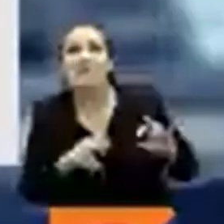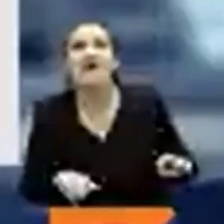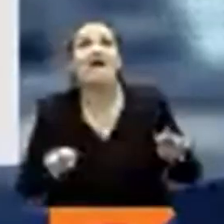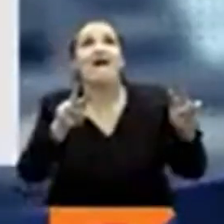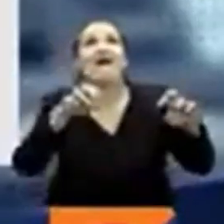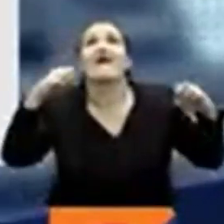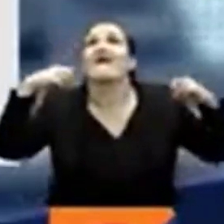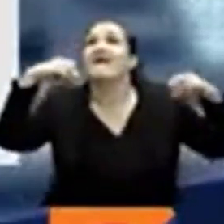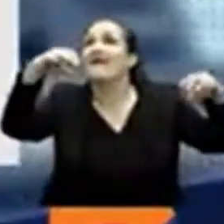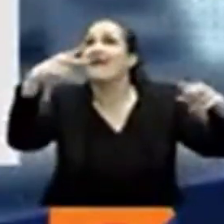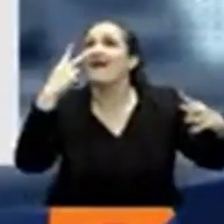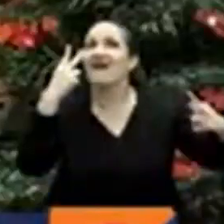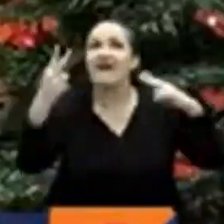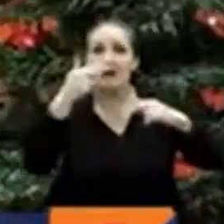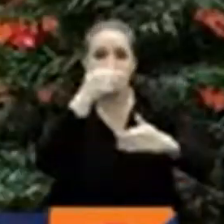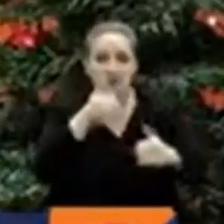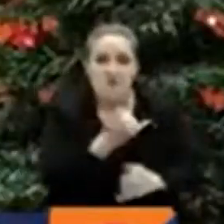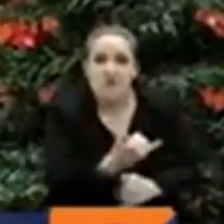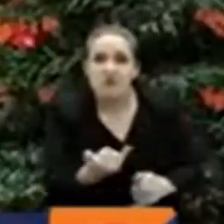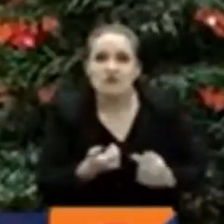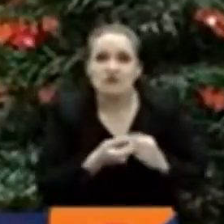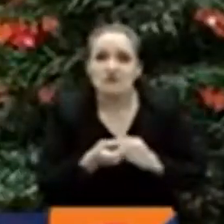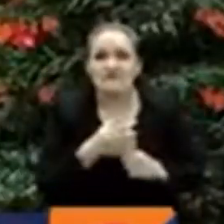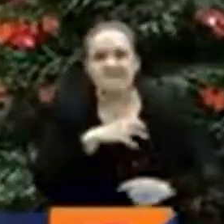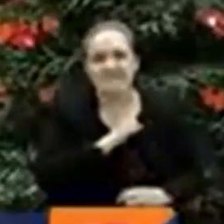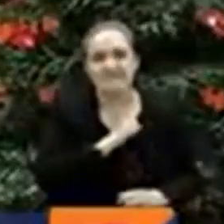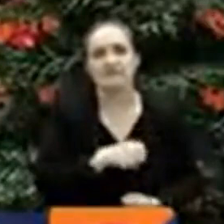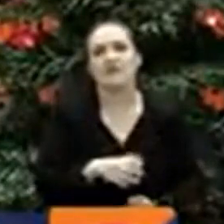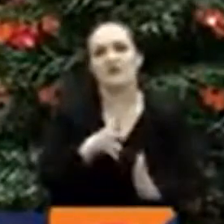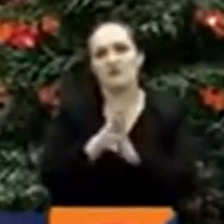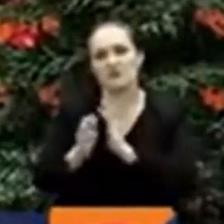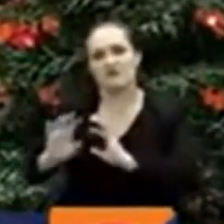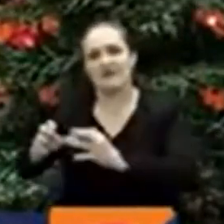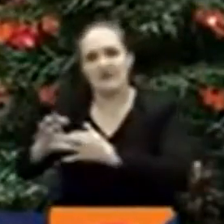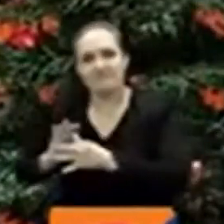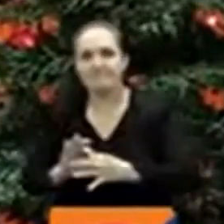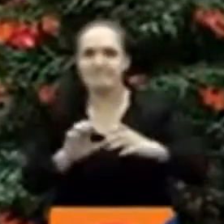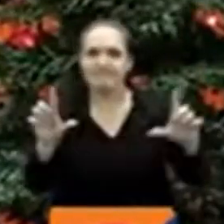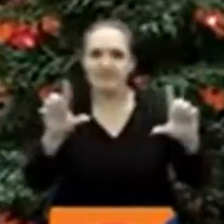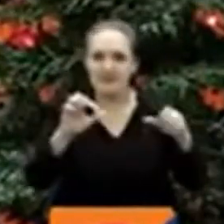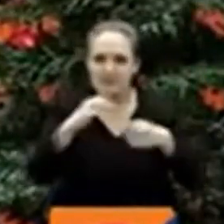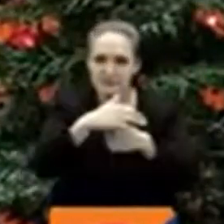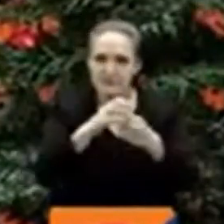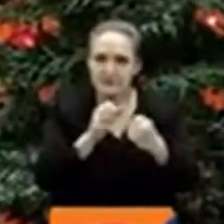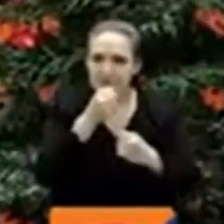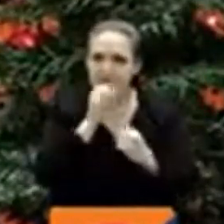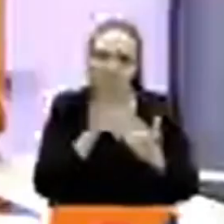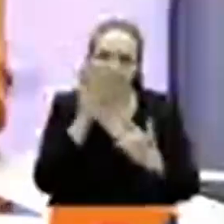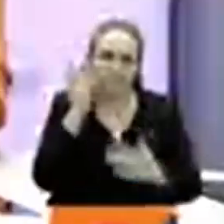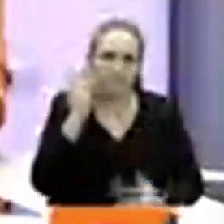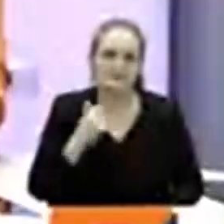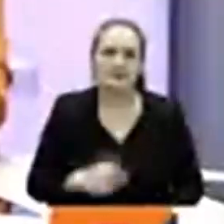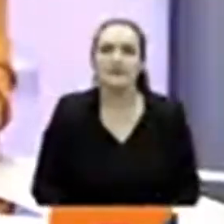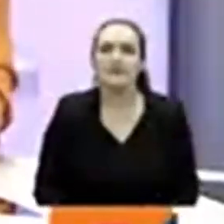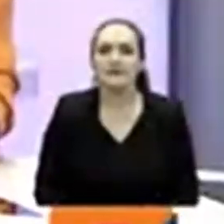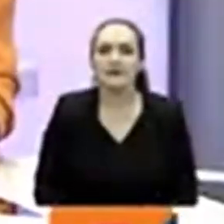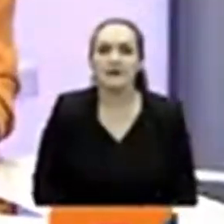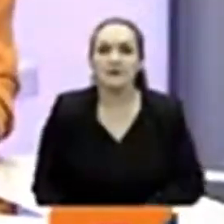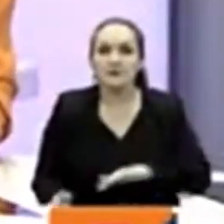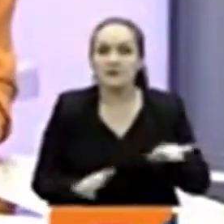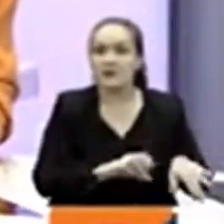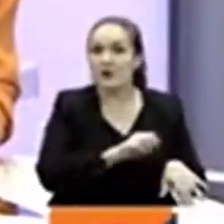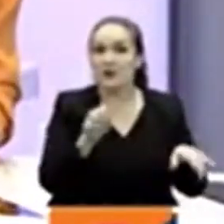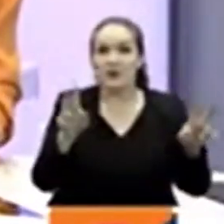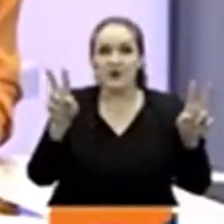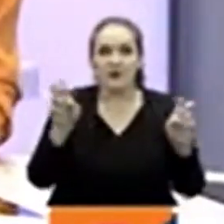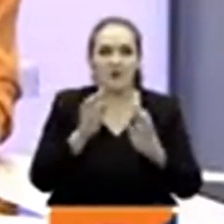alumbrado público, había muchos niños y niñas. Radio Nacional de Colombia y RTVC Noticias Conectados 24/7. Y cambiamos de